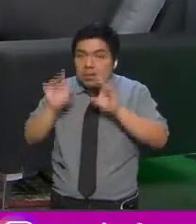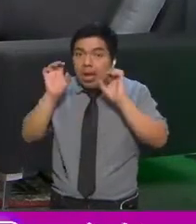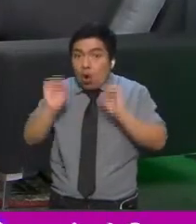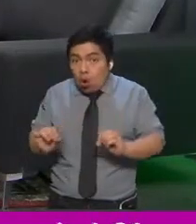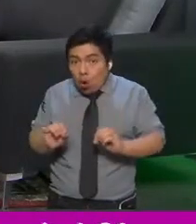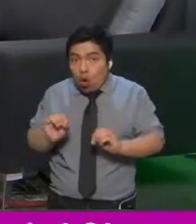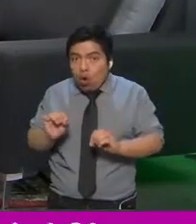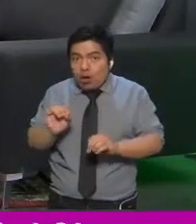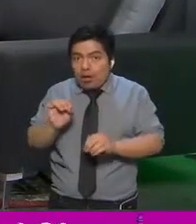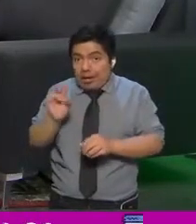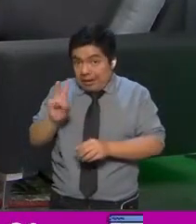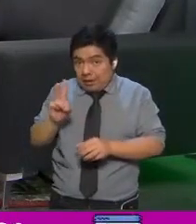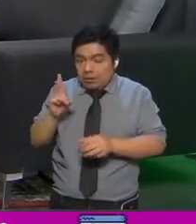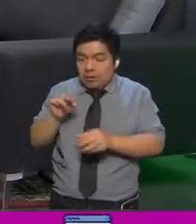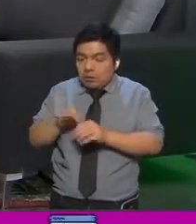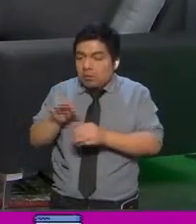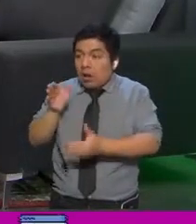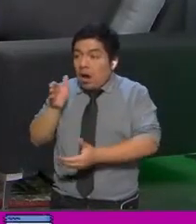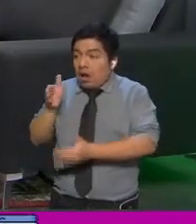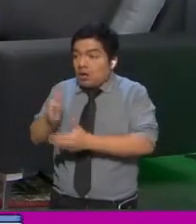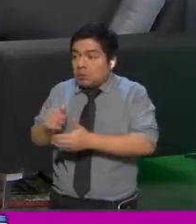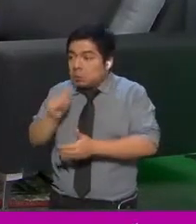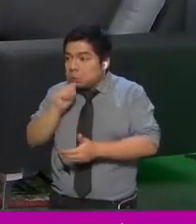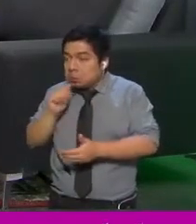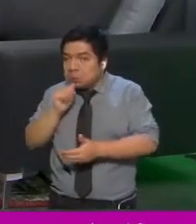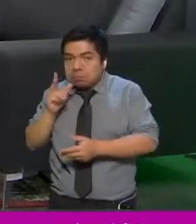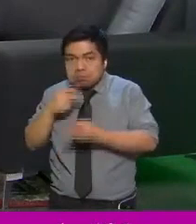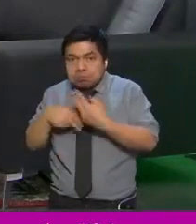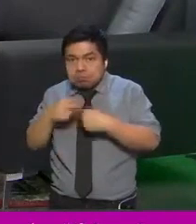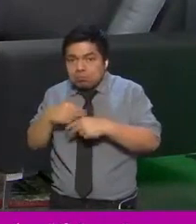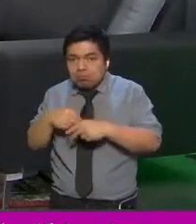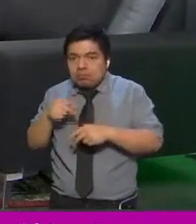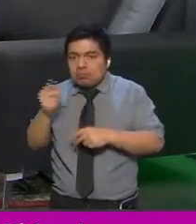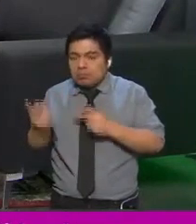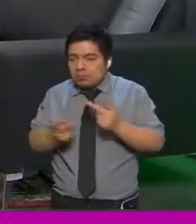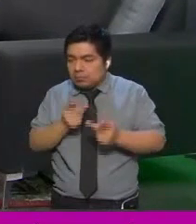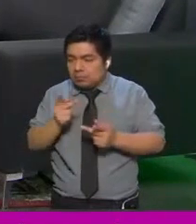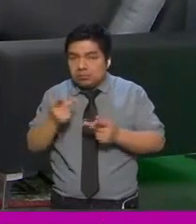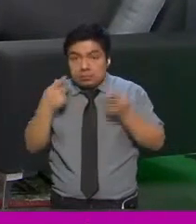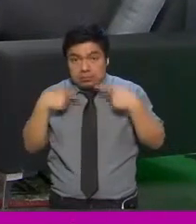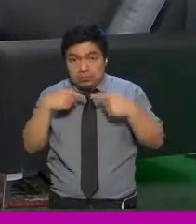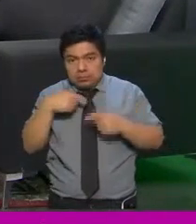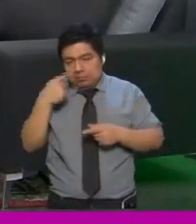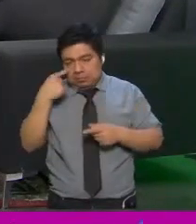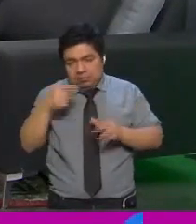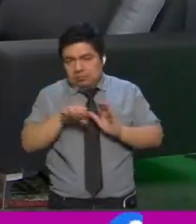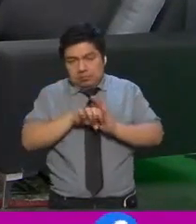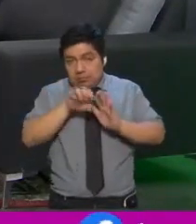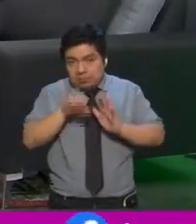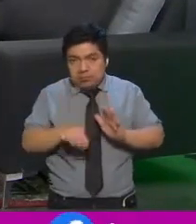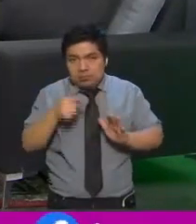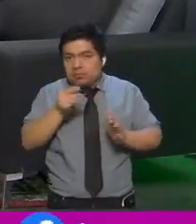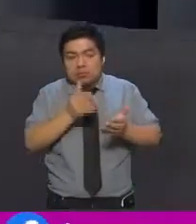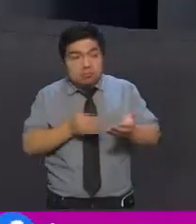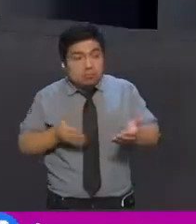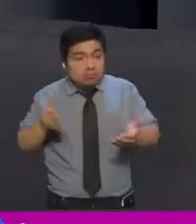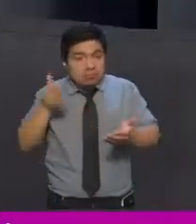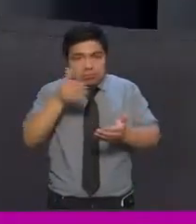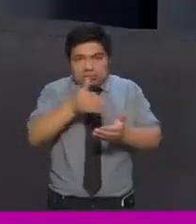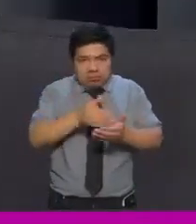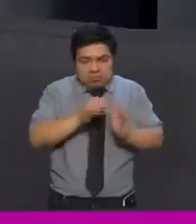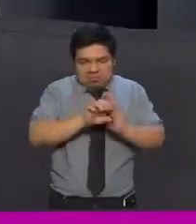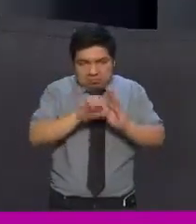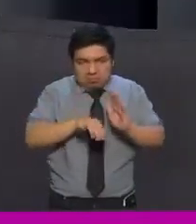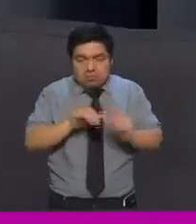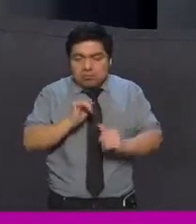casilla también el día de la jornada electoral Oye eso qué pasa no tiene ningún hay una pregunta del público acá pues sí efectivamente Si una persona no llega el capacitado